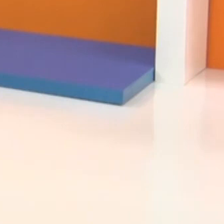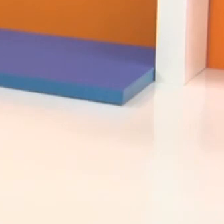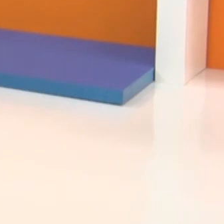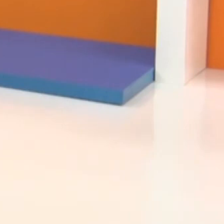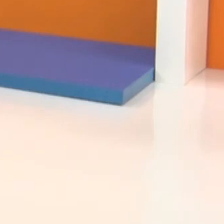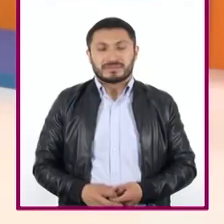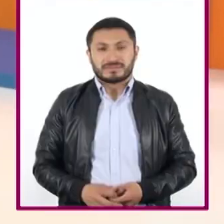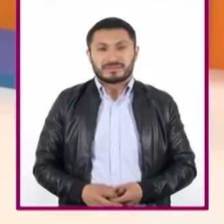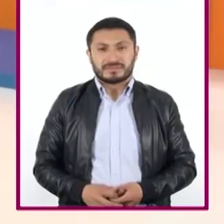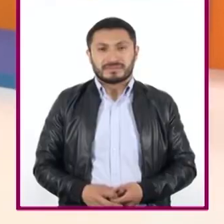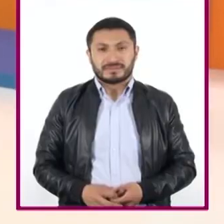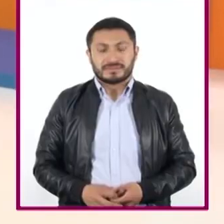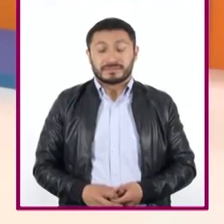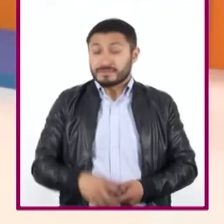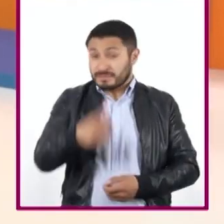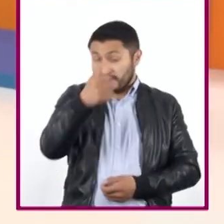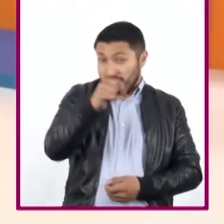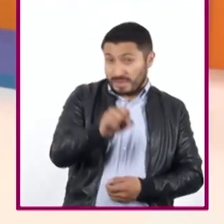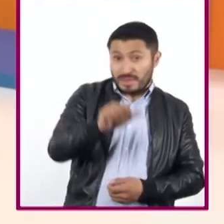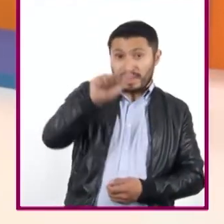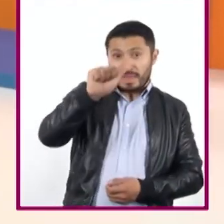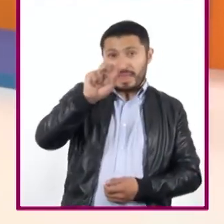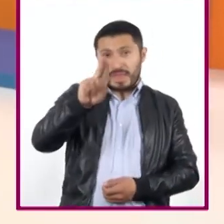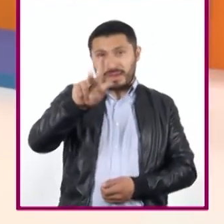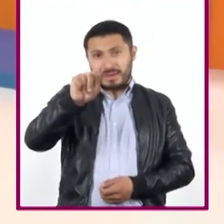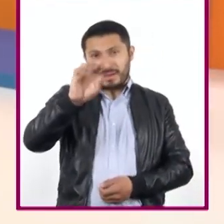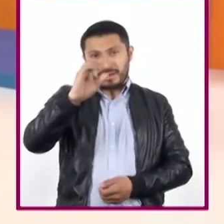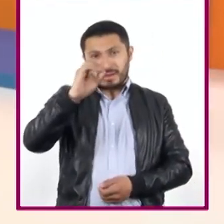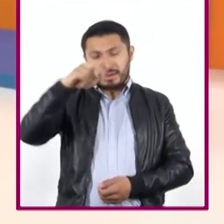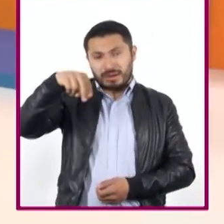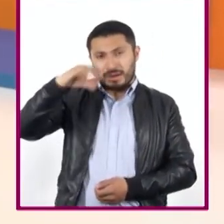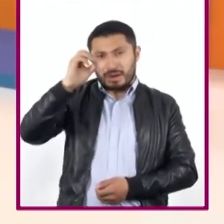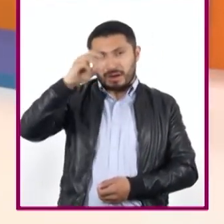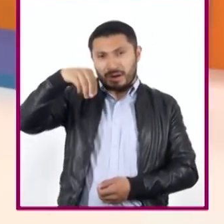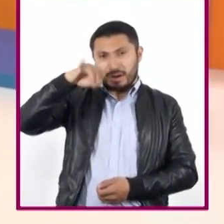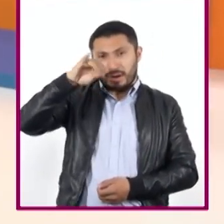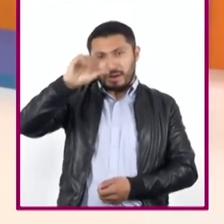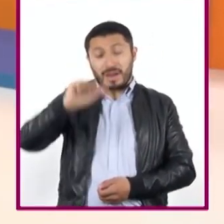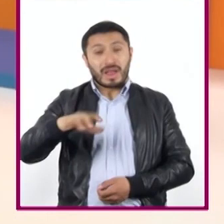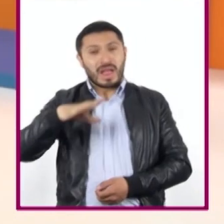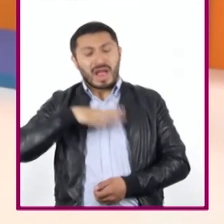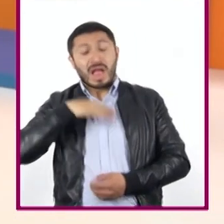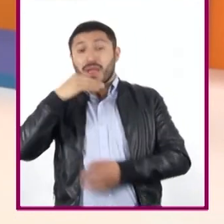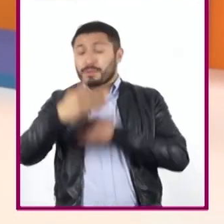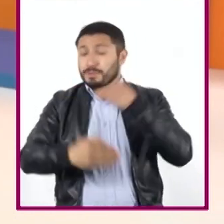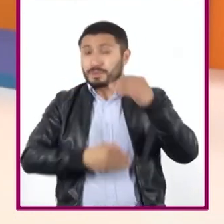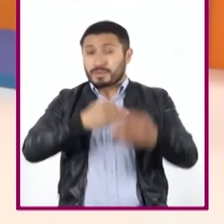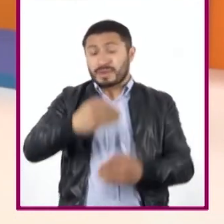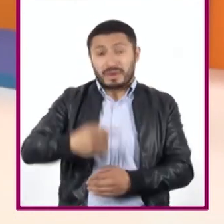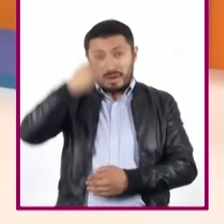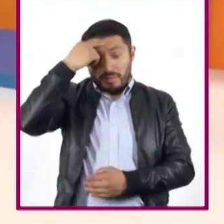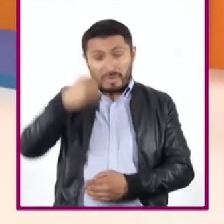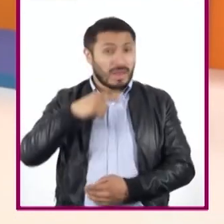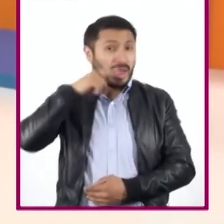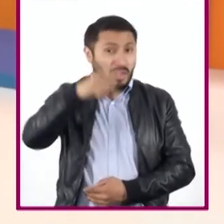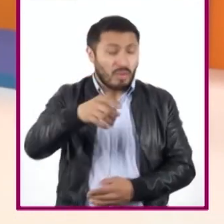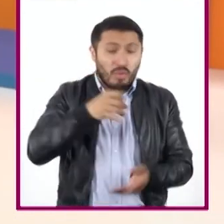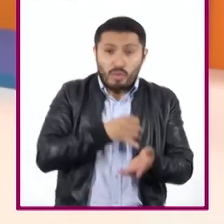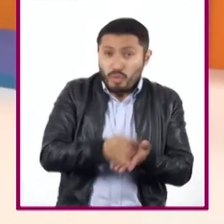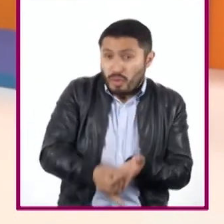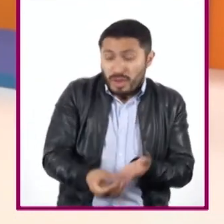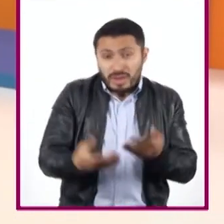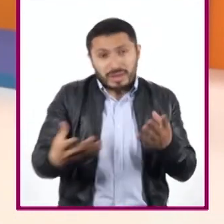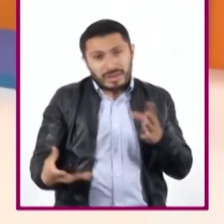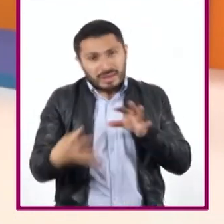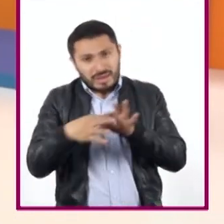De esta manera, la autonomía también da pautas o nos orienta para tomar decisiones relativas a